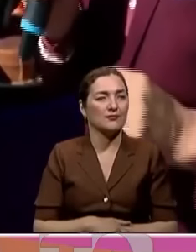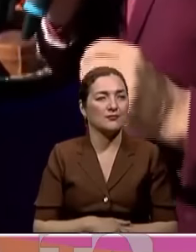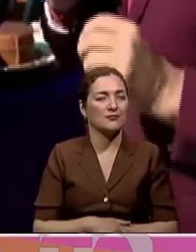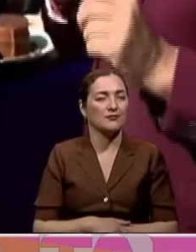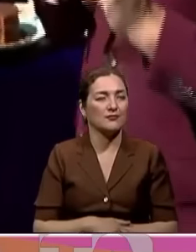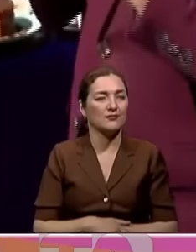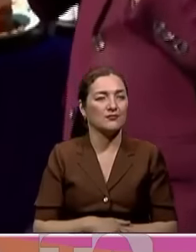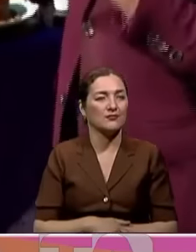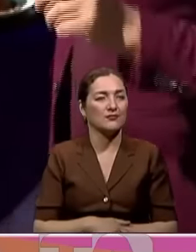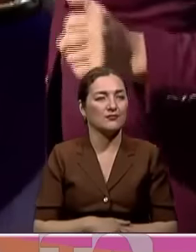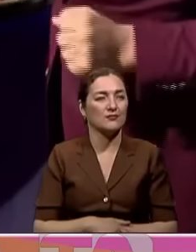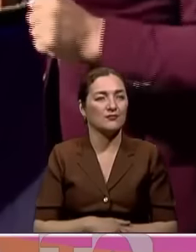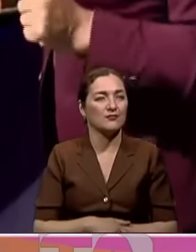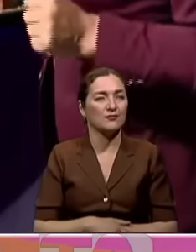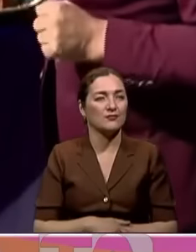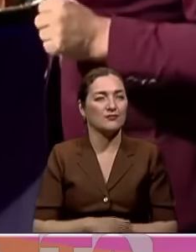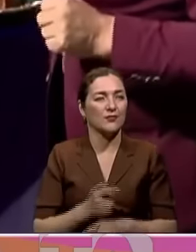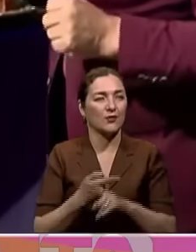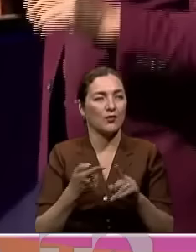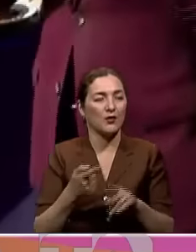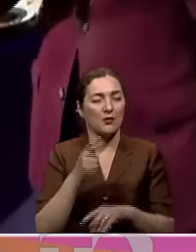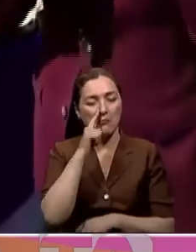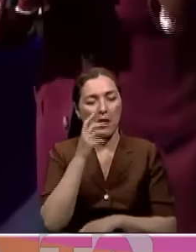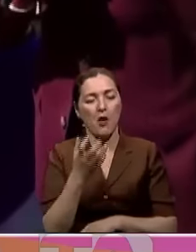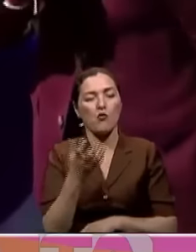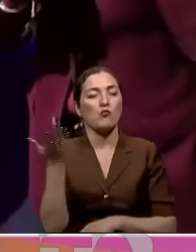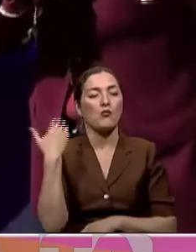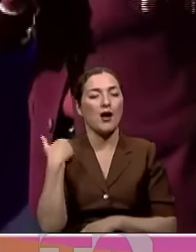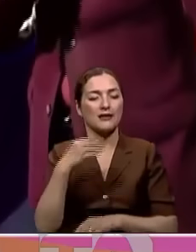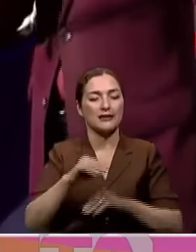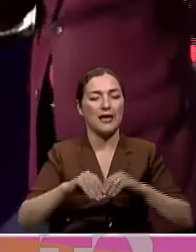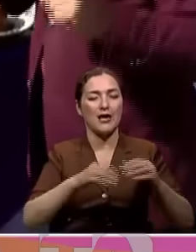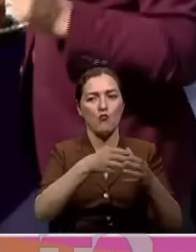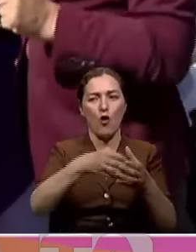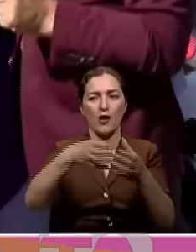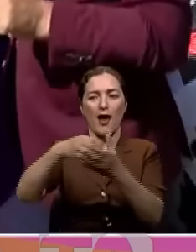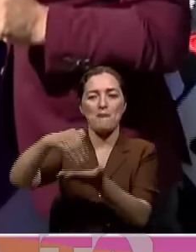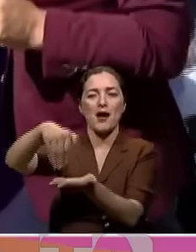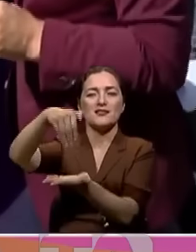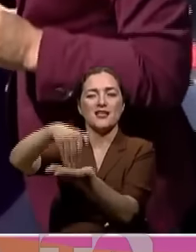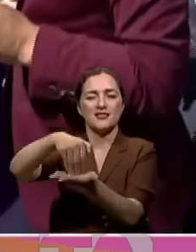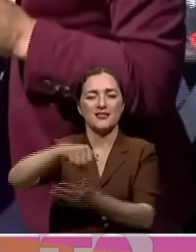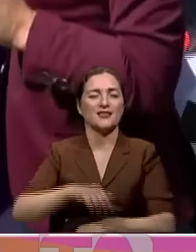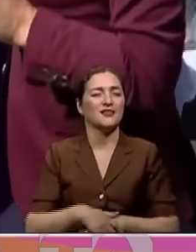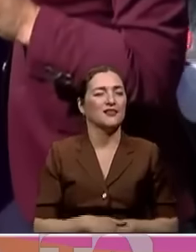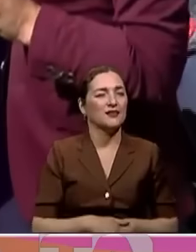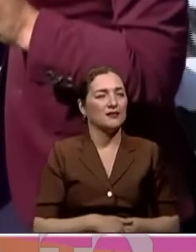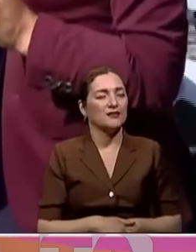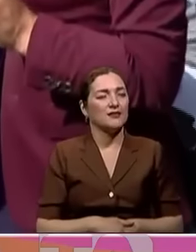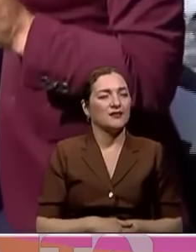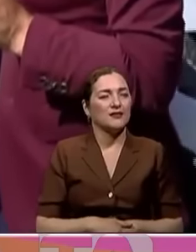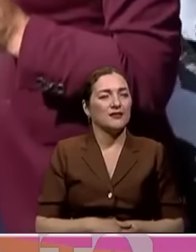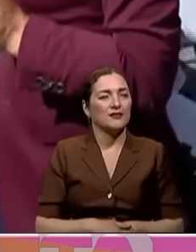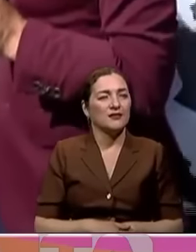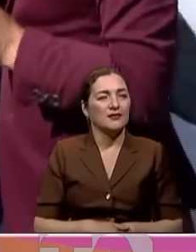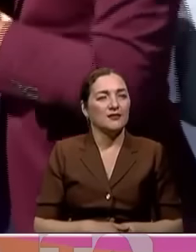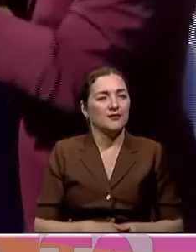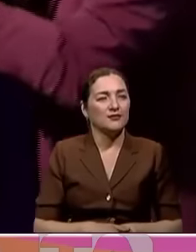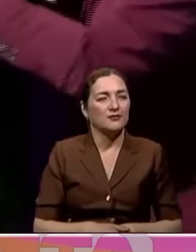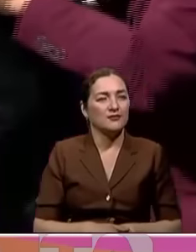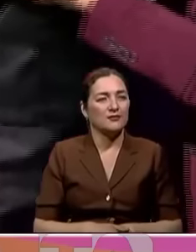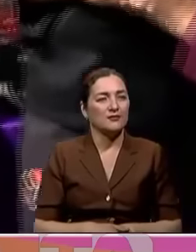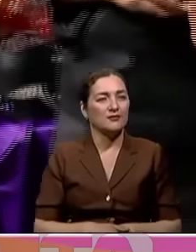punto diferenciador de esta guagua que viene desde la tierra de los volcanes, desde Machachi. Y bueno, ahí estamos, vamos a ver si les